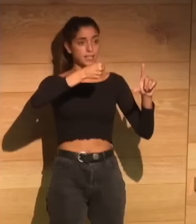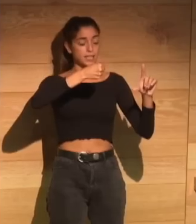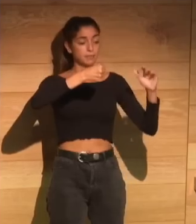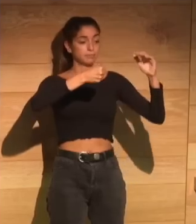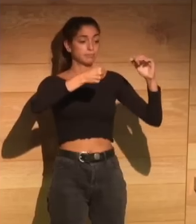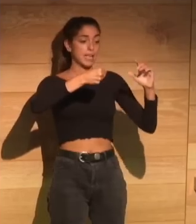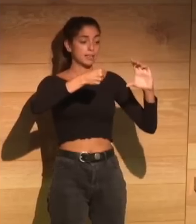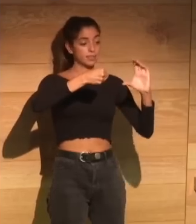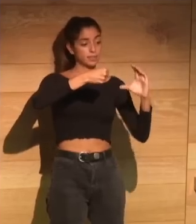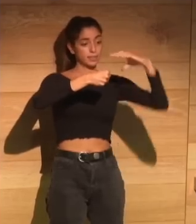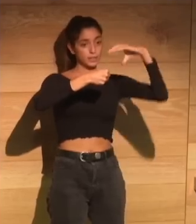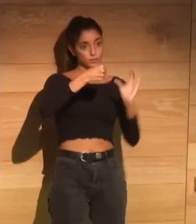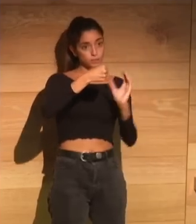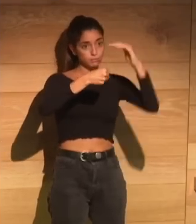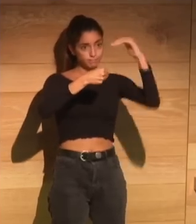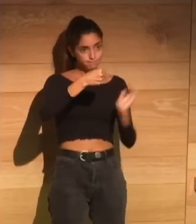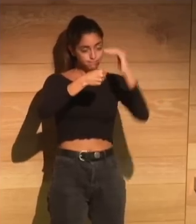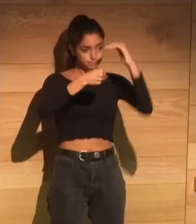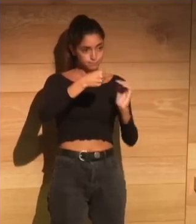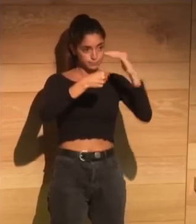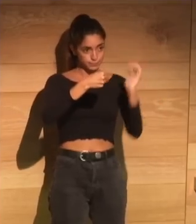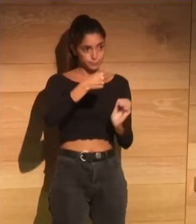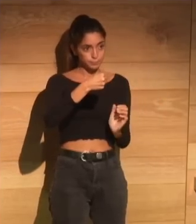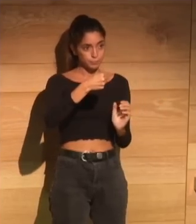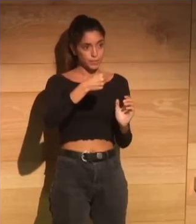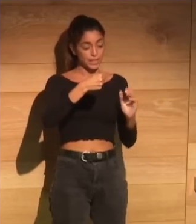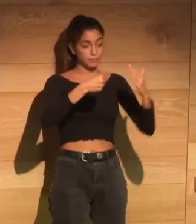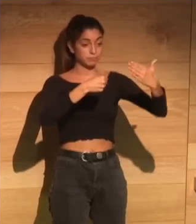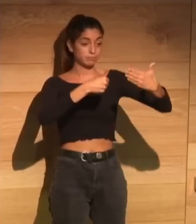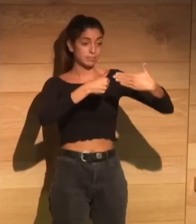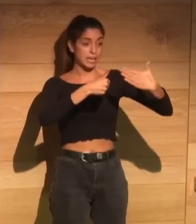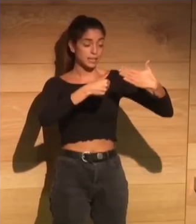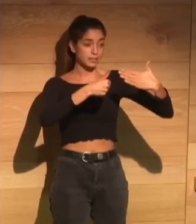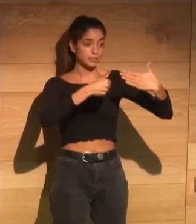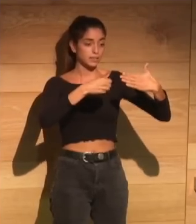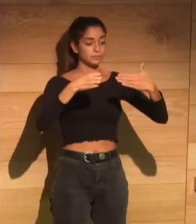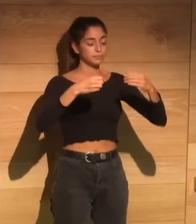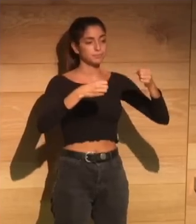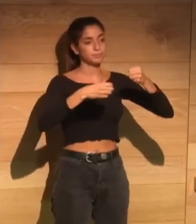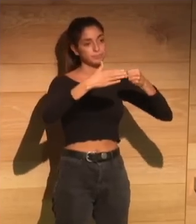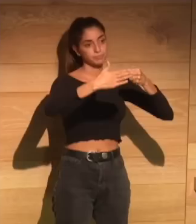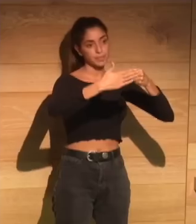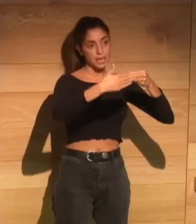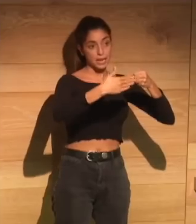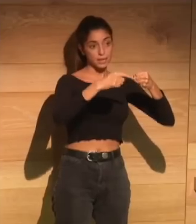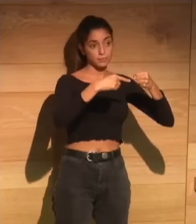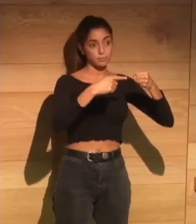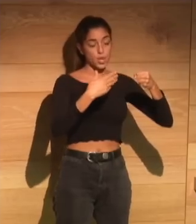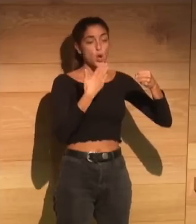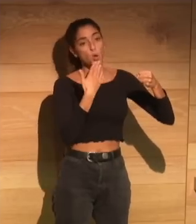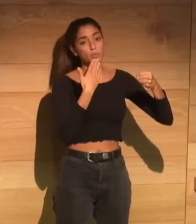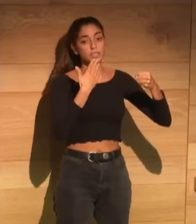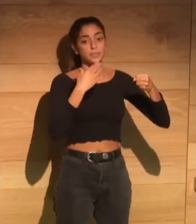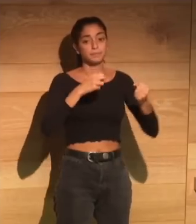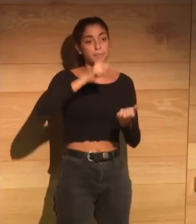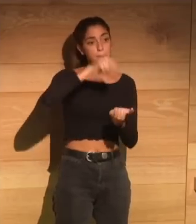disco. Hasta ahí bien. En un lado se dibujan diferentes fases de un movimiento. Imaginemos que es alguien que salta. Pues es alguien tocando